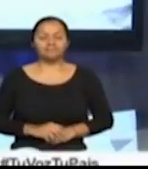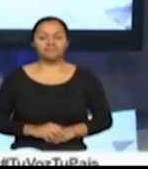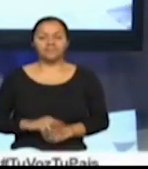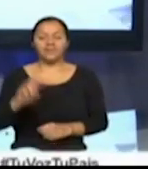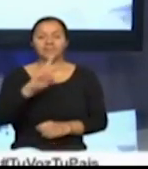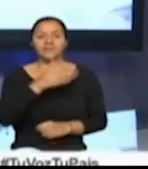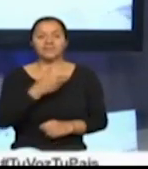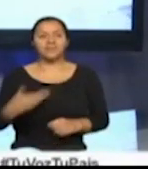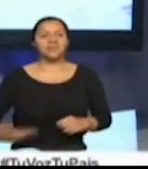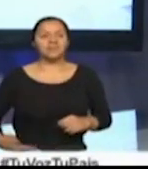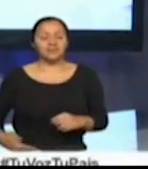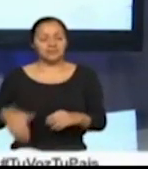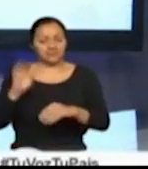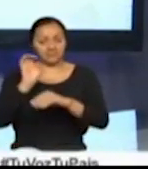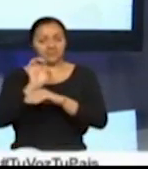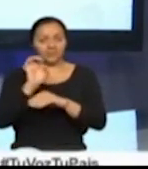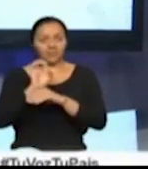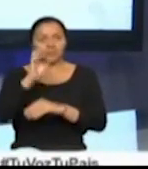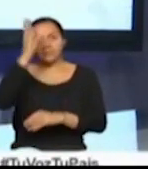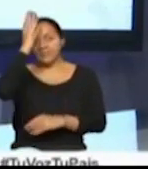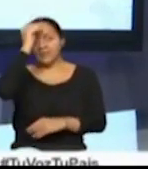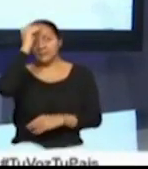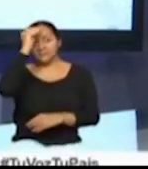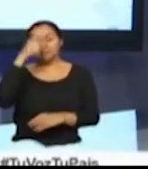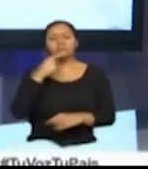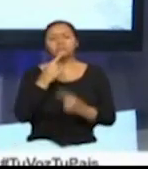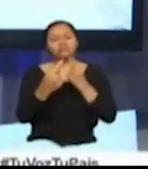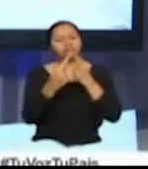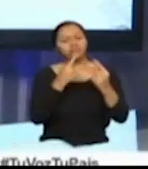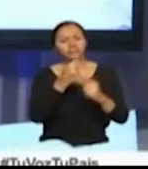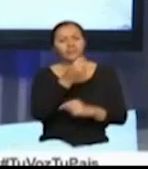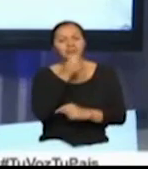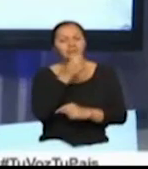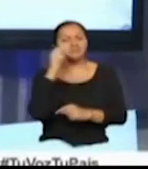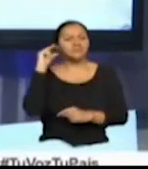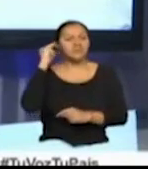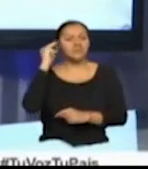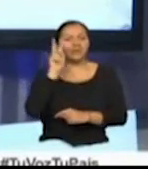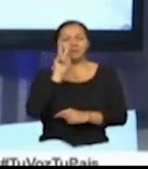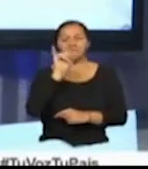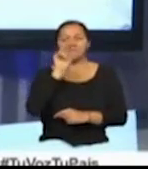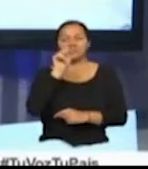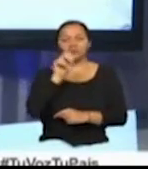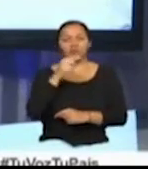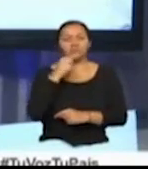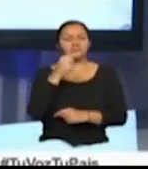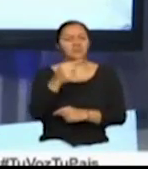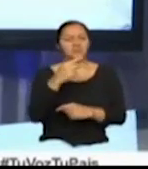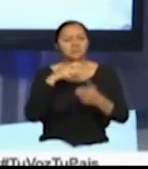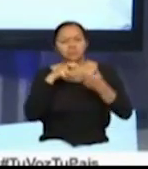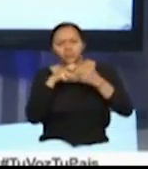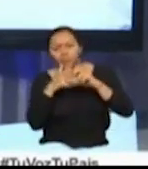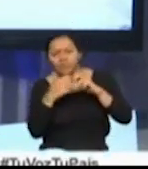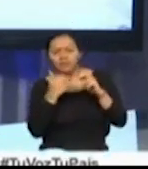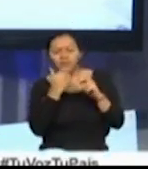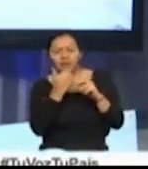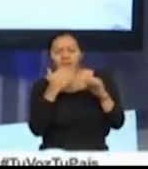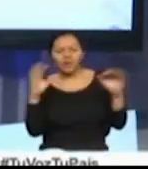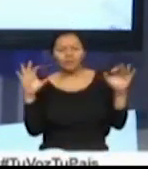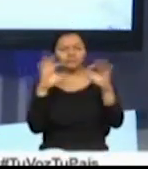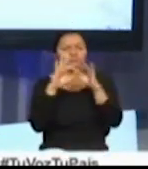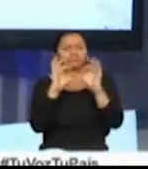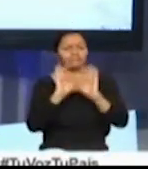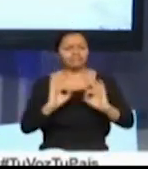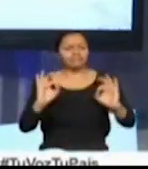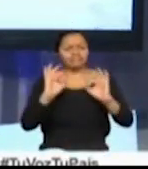El vicepresidente de la República, Jorge Glass, sostuvo una entrevista con Radio Visión, donde descartó tener cualquier vinculación en casos de